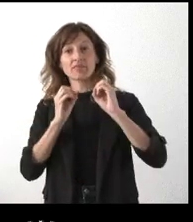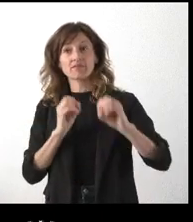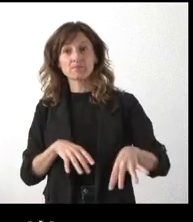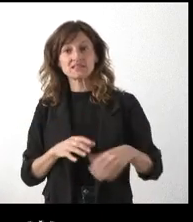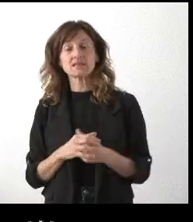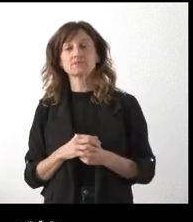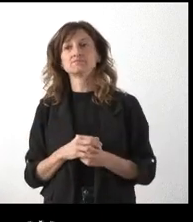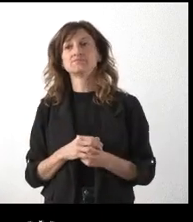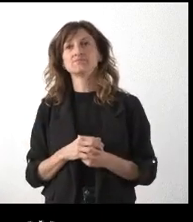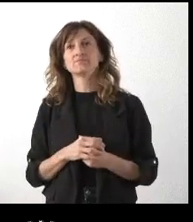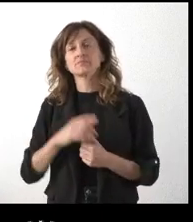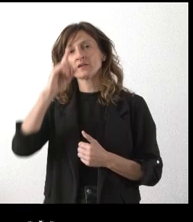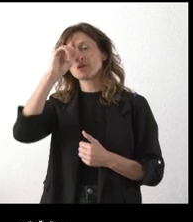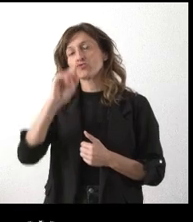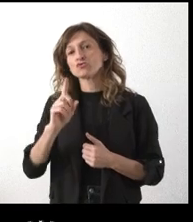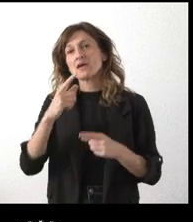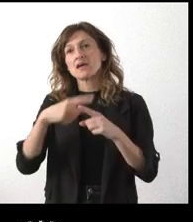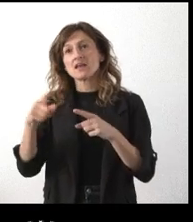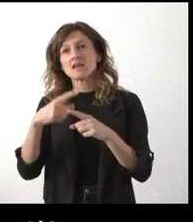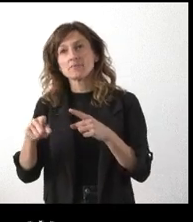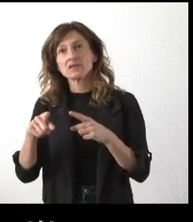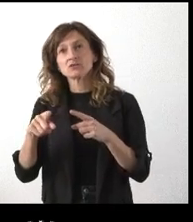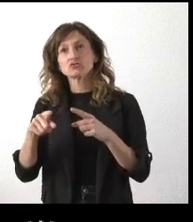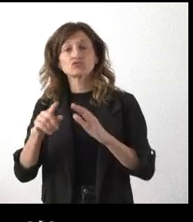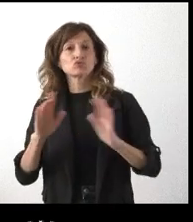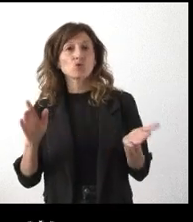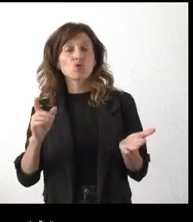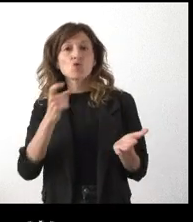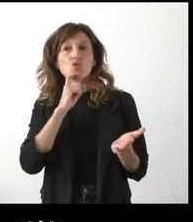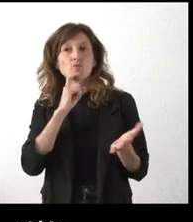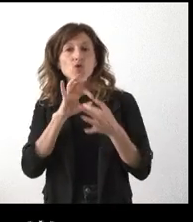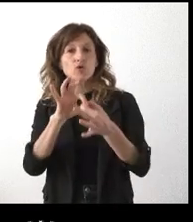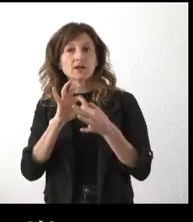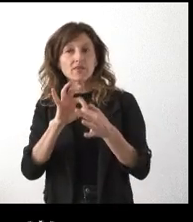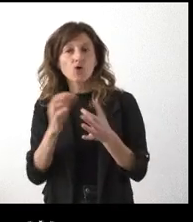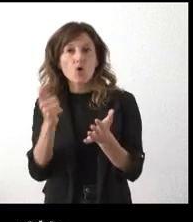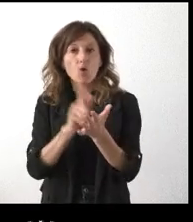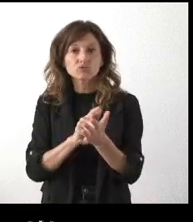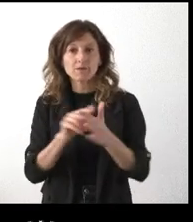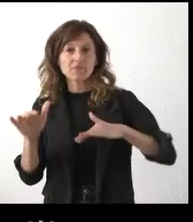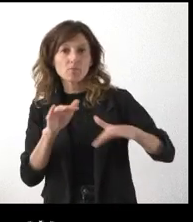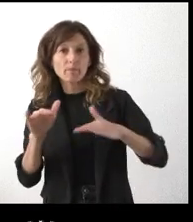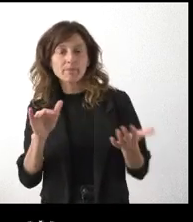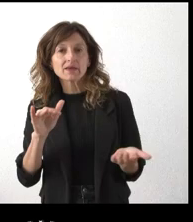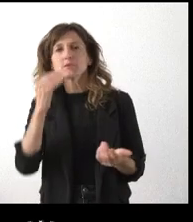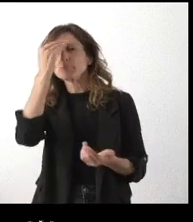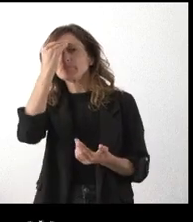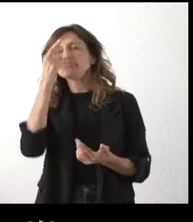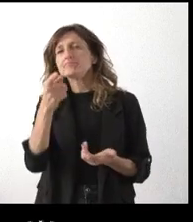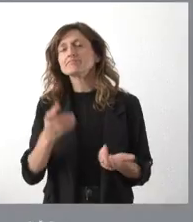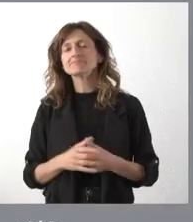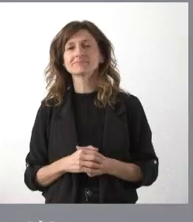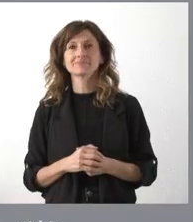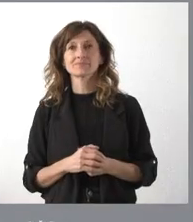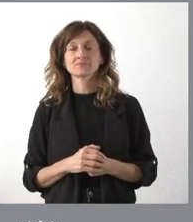si es un elemento que hay que quedar por amortizado o hay cabe la opción de resucitarla no sé cómo lo ve la junta de Castilla Gracias